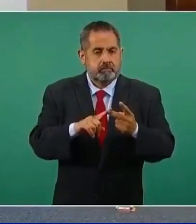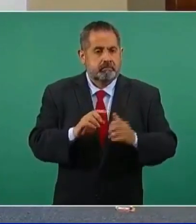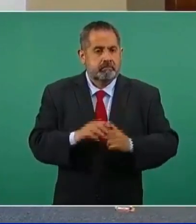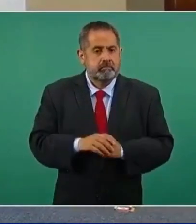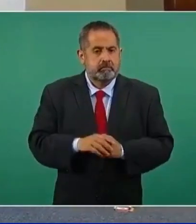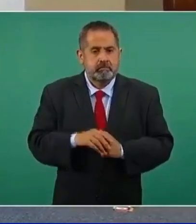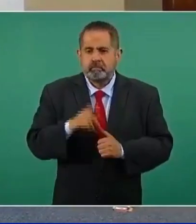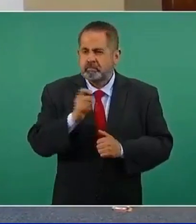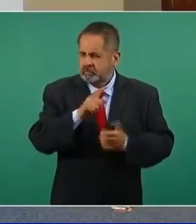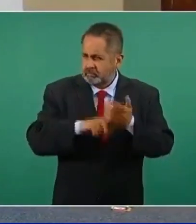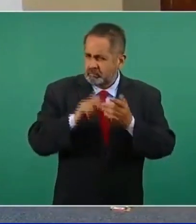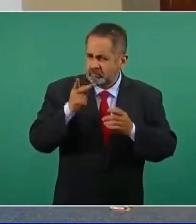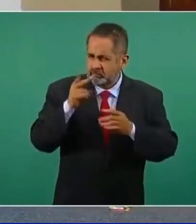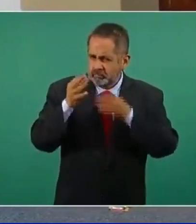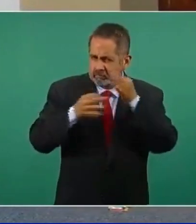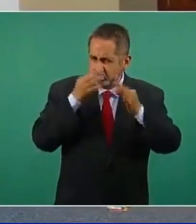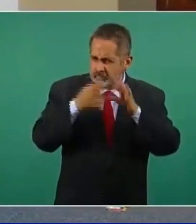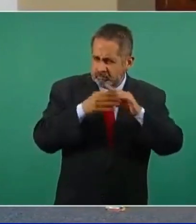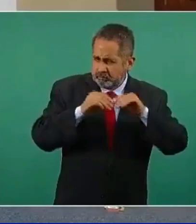¿Es publicidad?